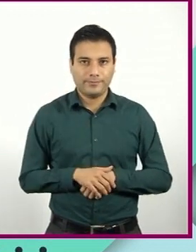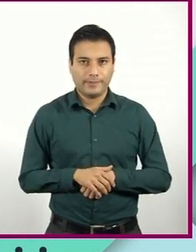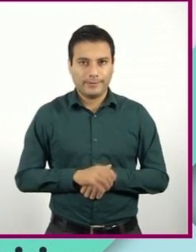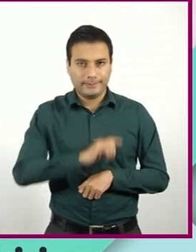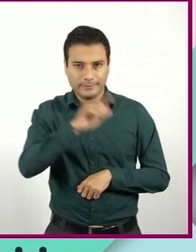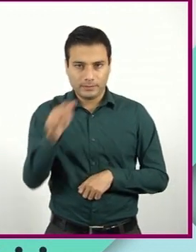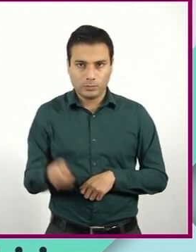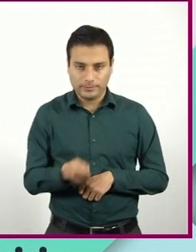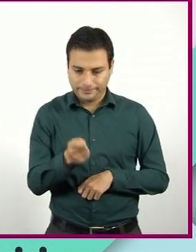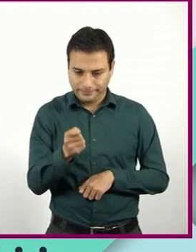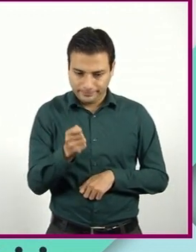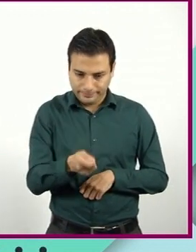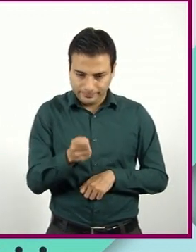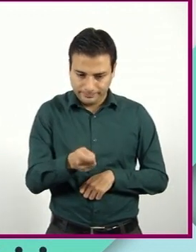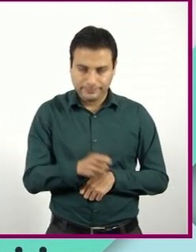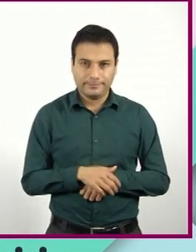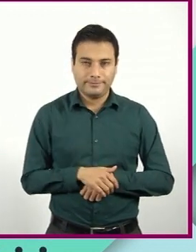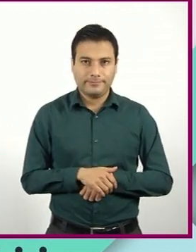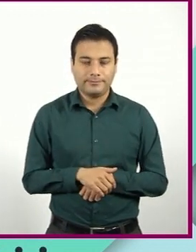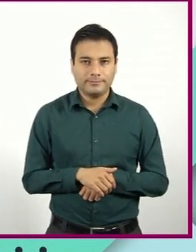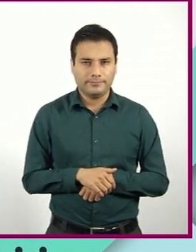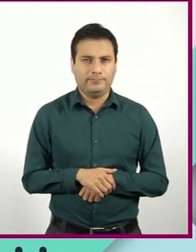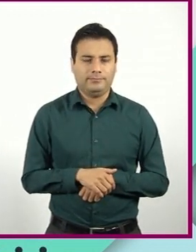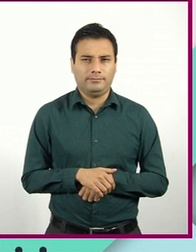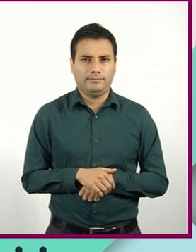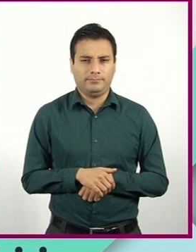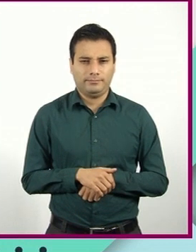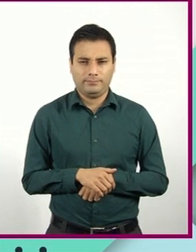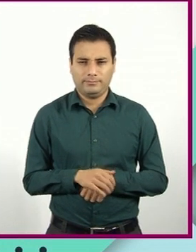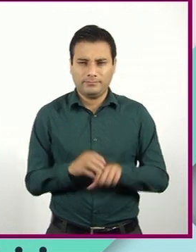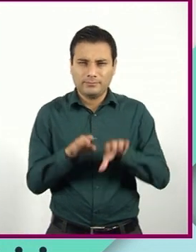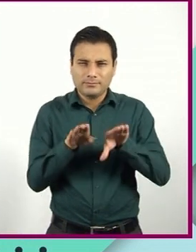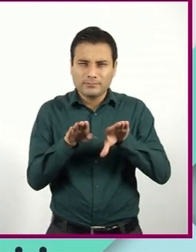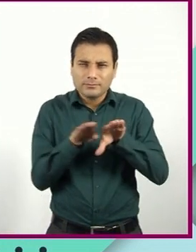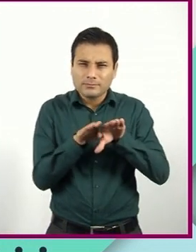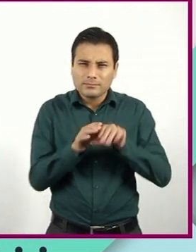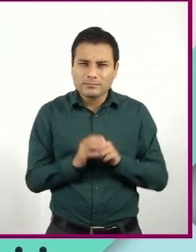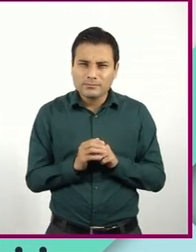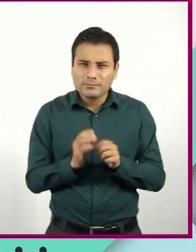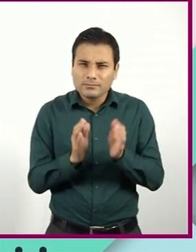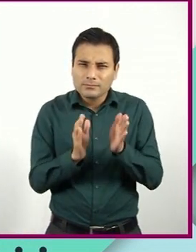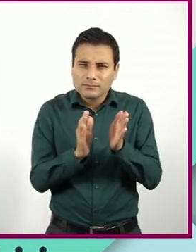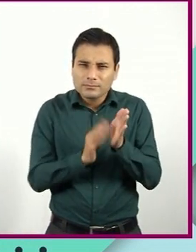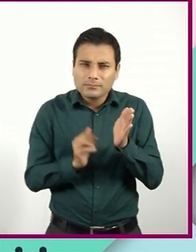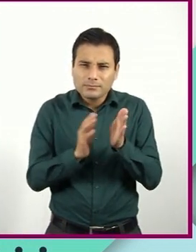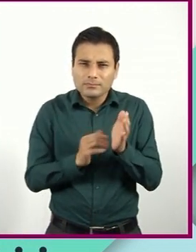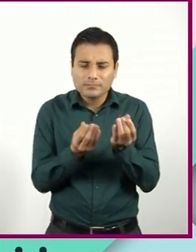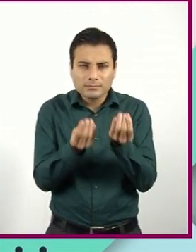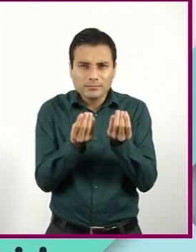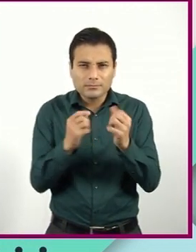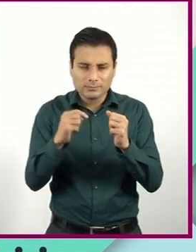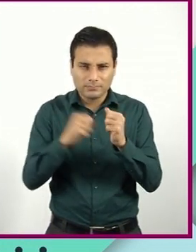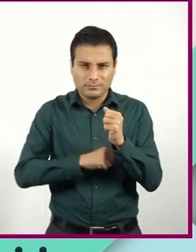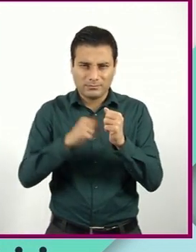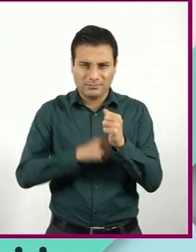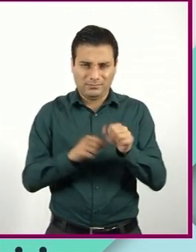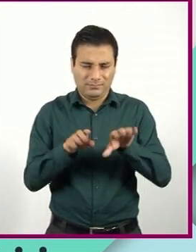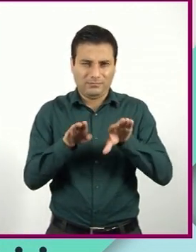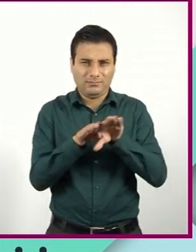golpecito. Es increíble la cantidad de papel que había dentro del bastón.